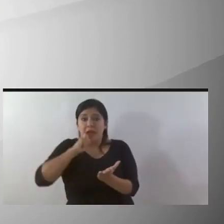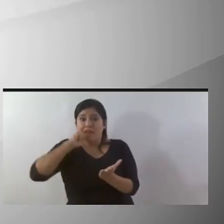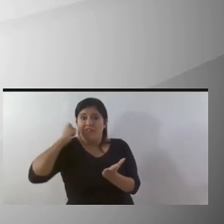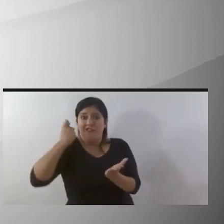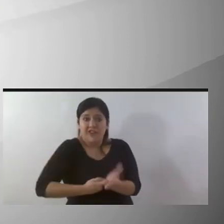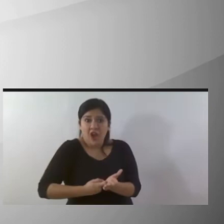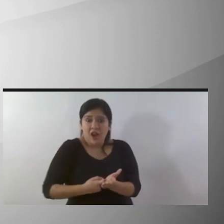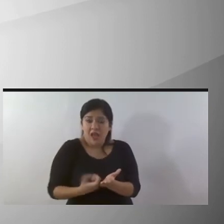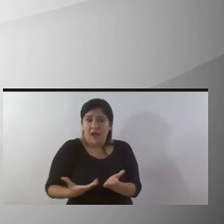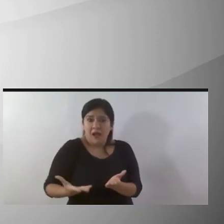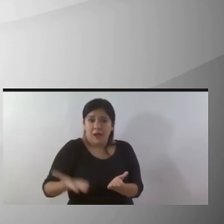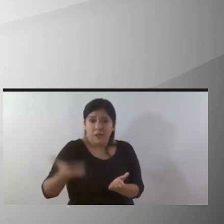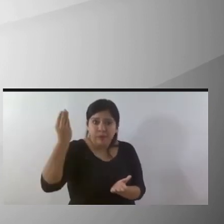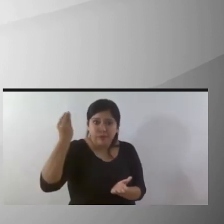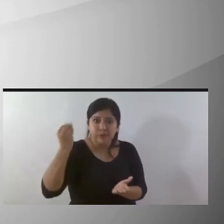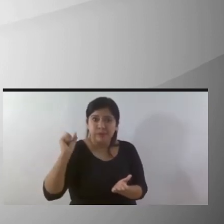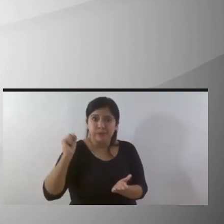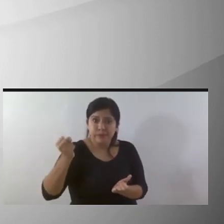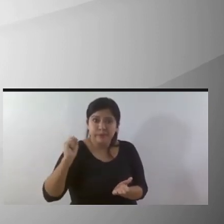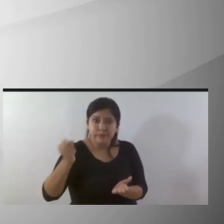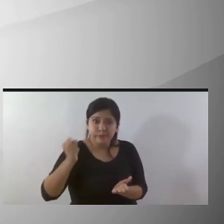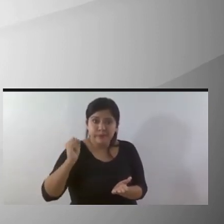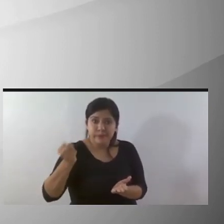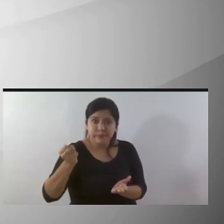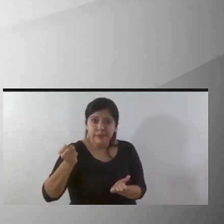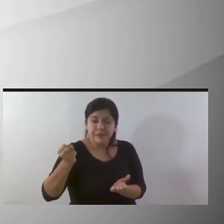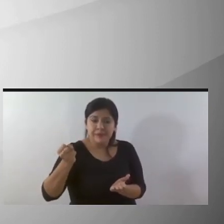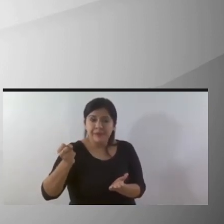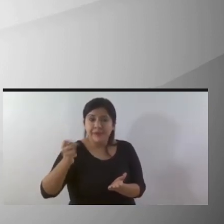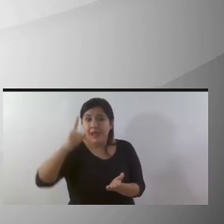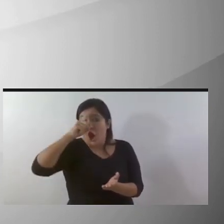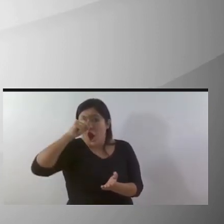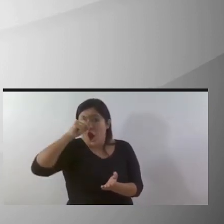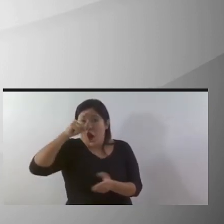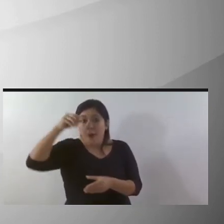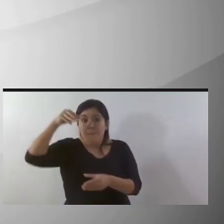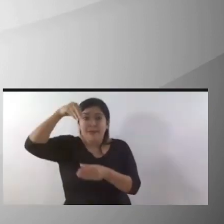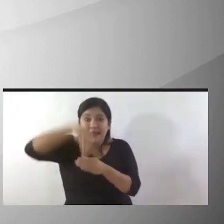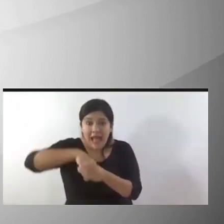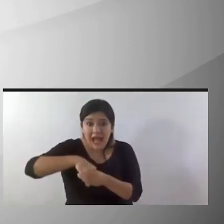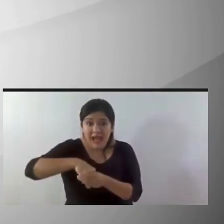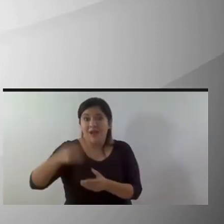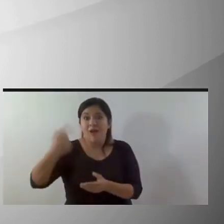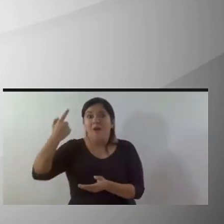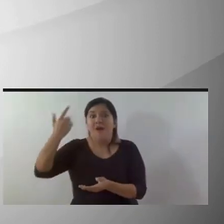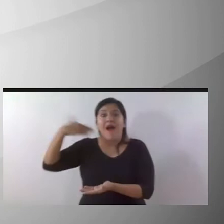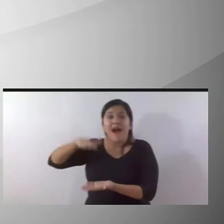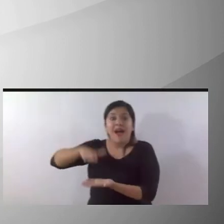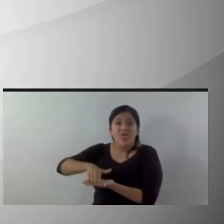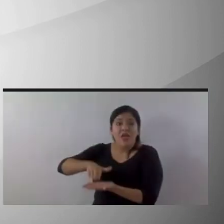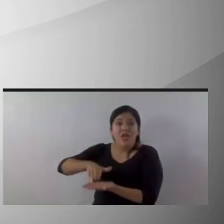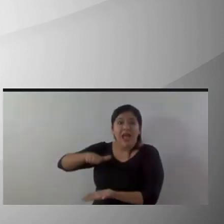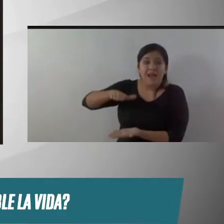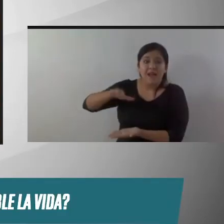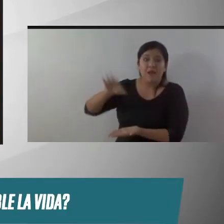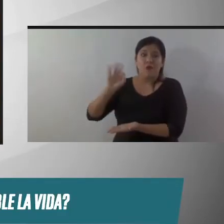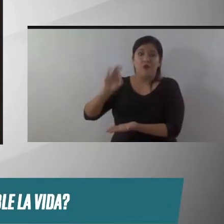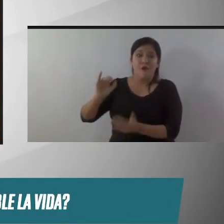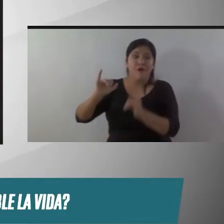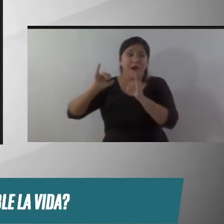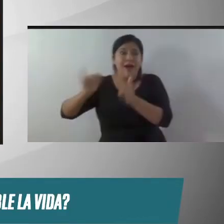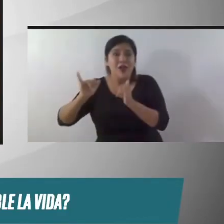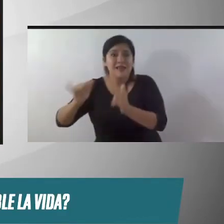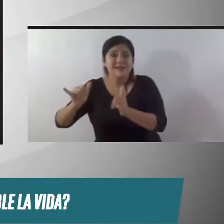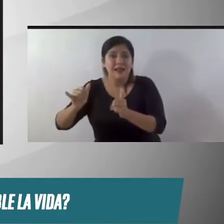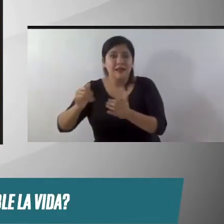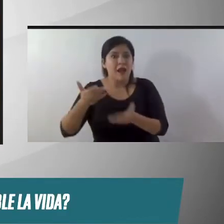en hospitales, por ejemplo, lo hemos sido en la infancia o en la adolescencia. Entonces, en la